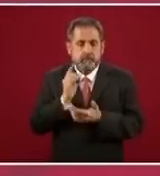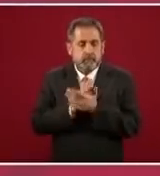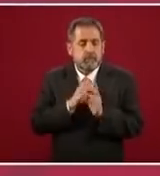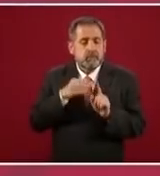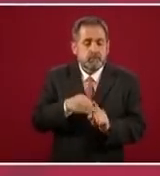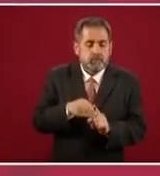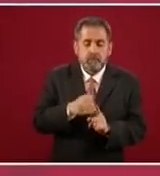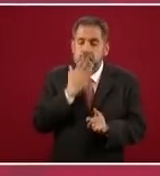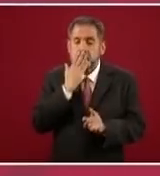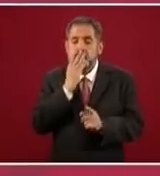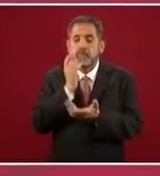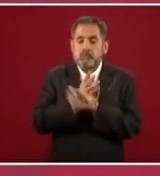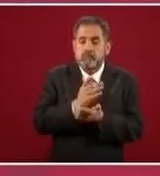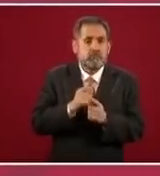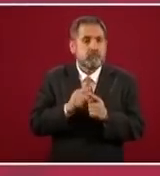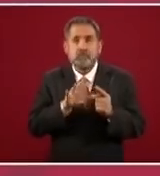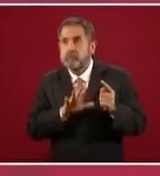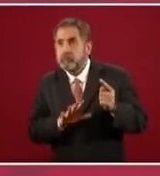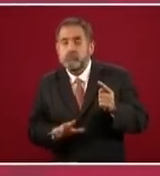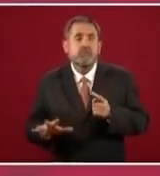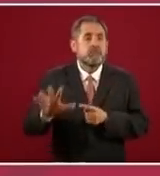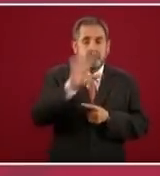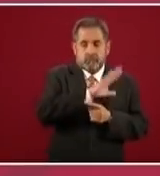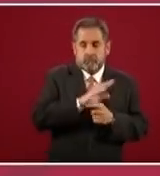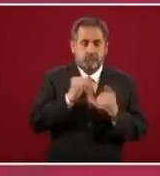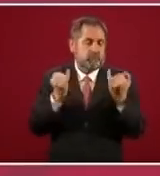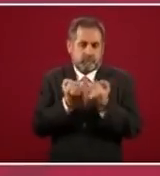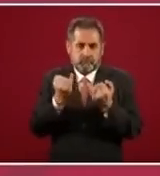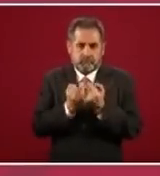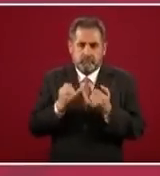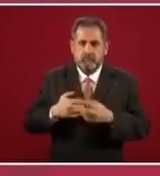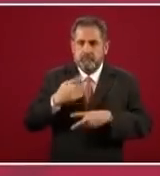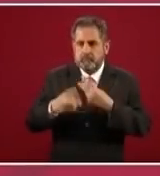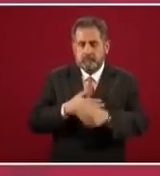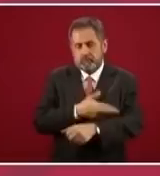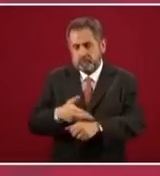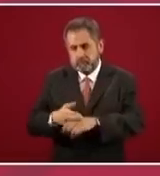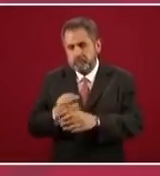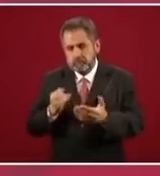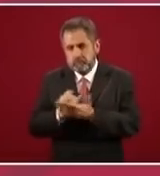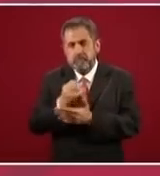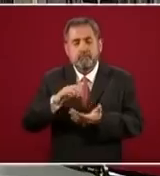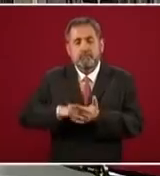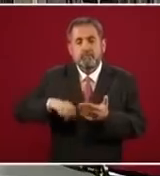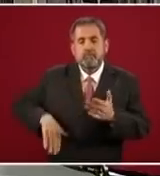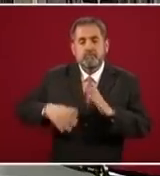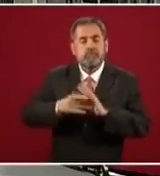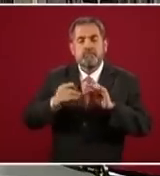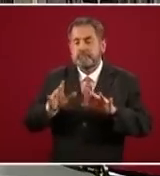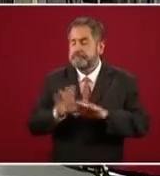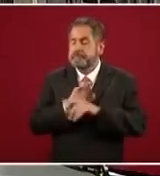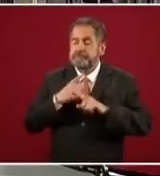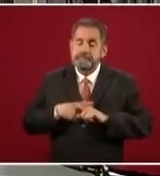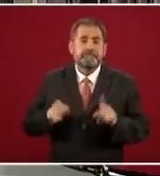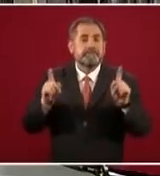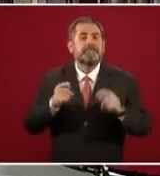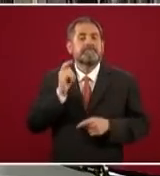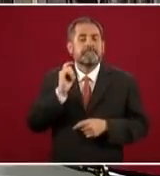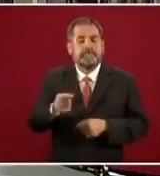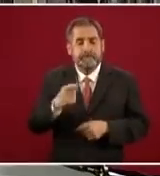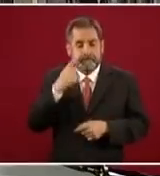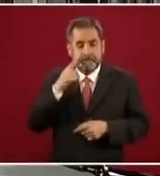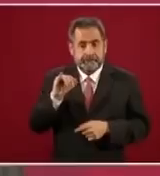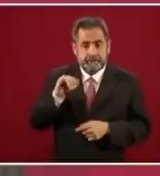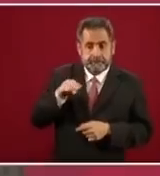de Sonora, y todas estas decisiones estratégicas tienen que ver con eso. Una muy reciente, que ha sido además un cambio histórico en las prácticas